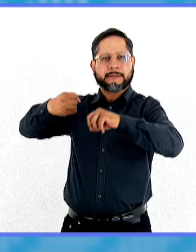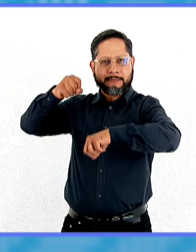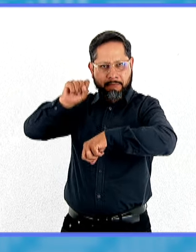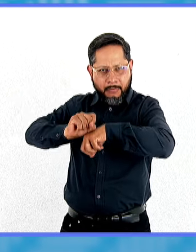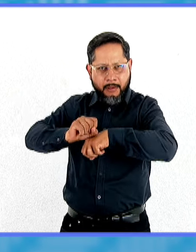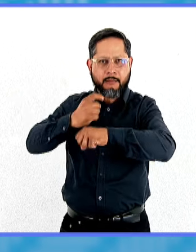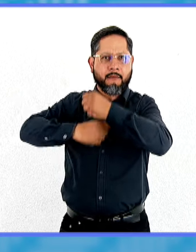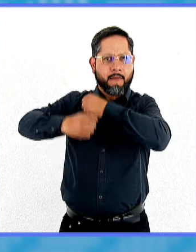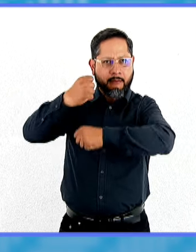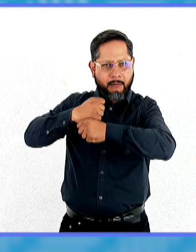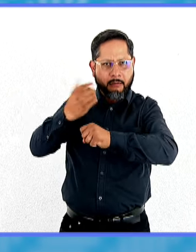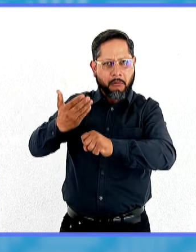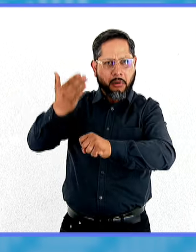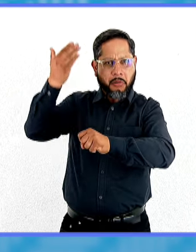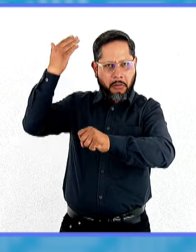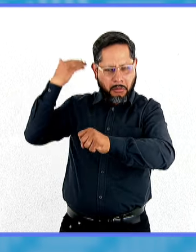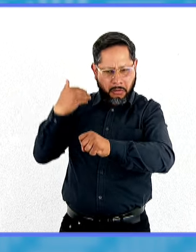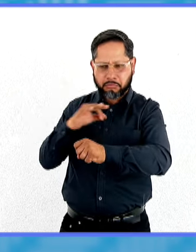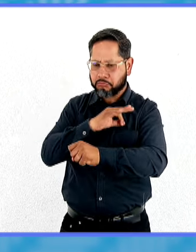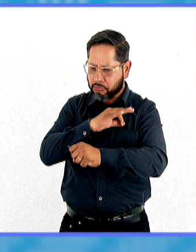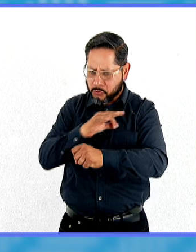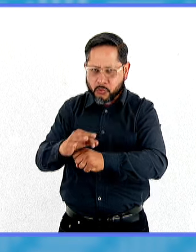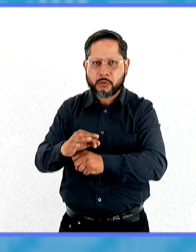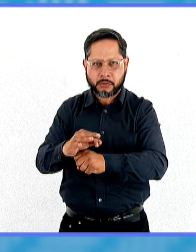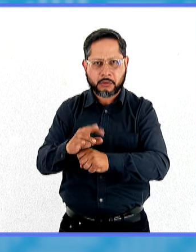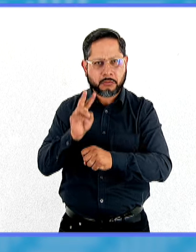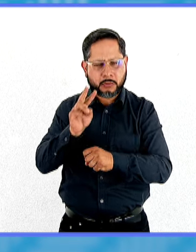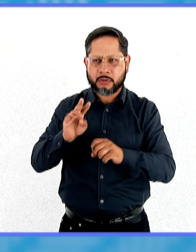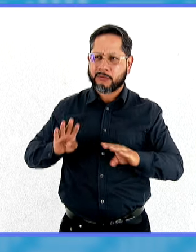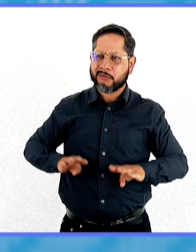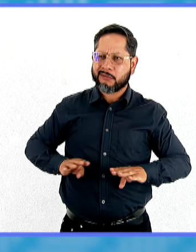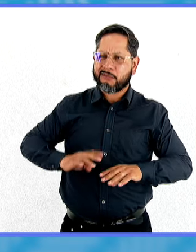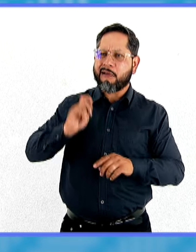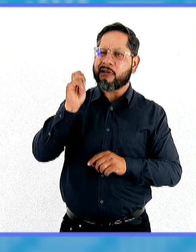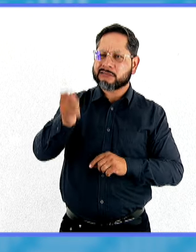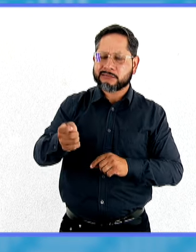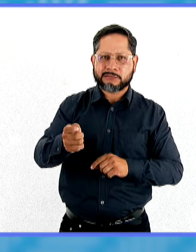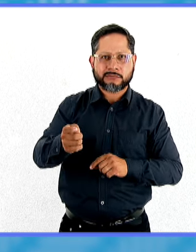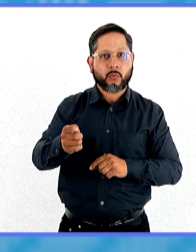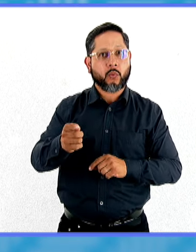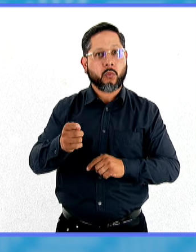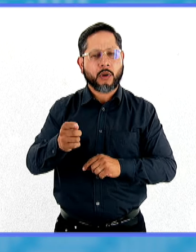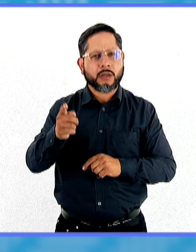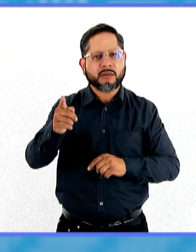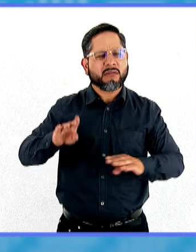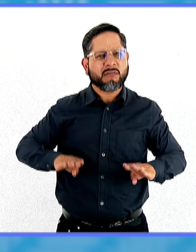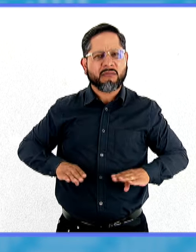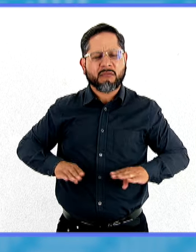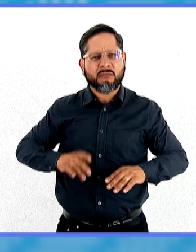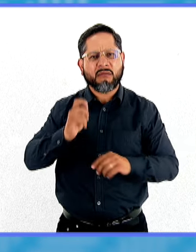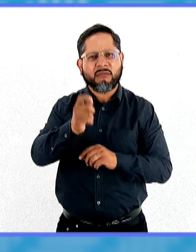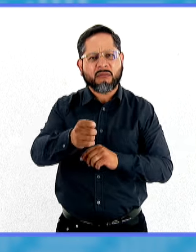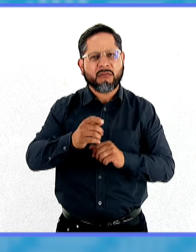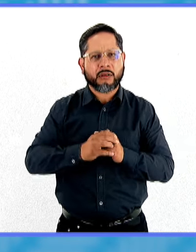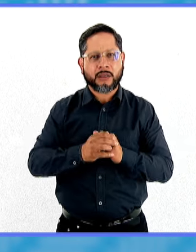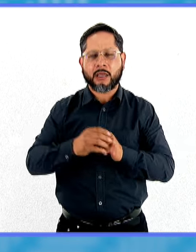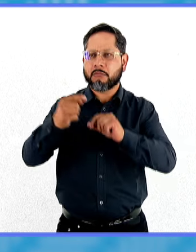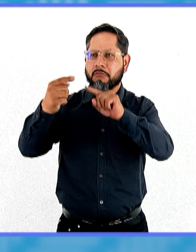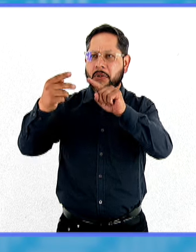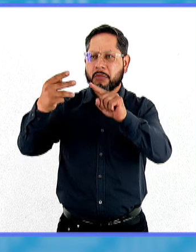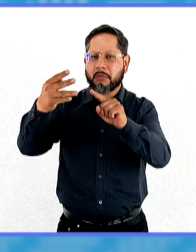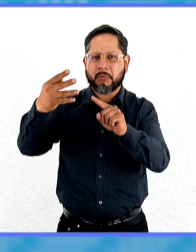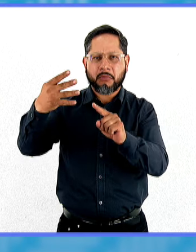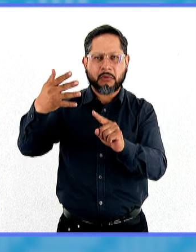anteriores Cómo se está observando y ver esta est as características qué nos ofrecen estas características cada uno de estos